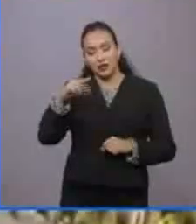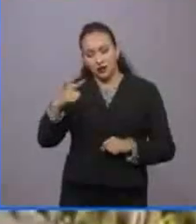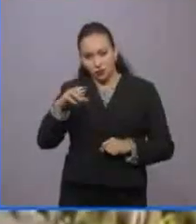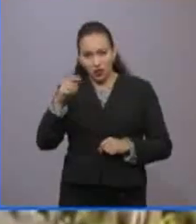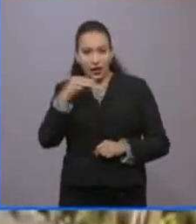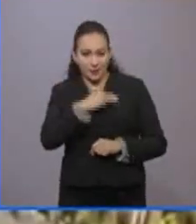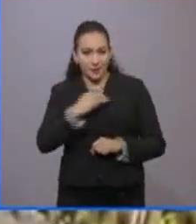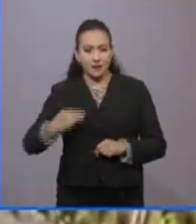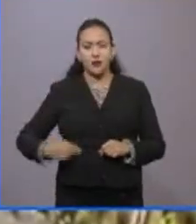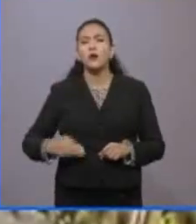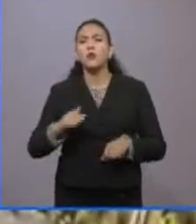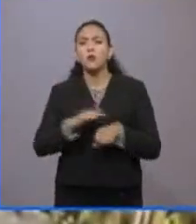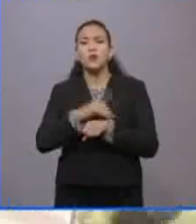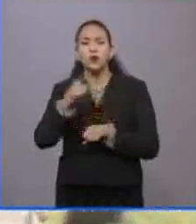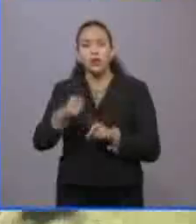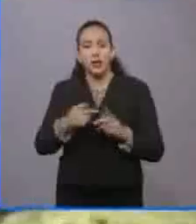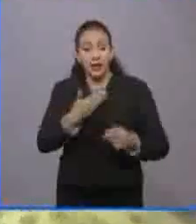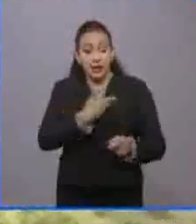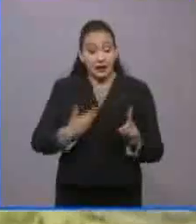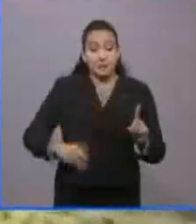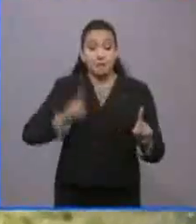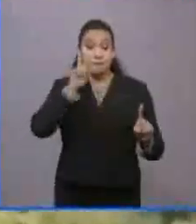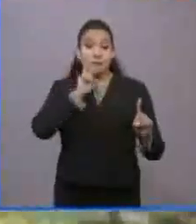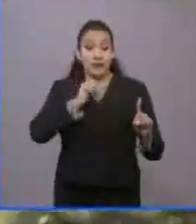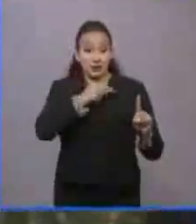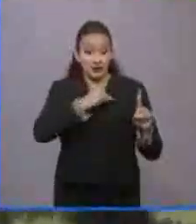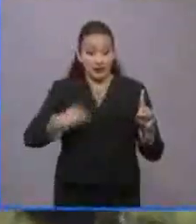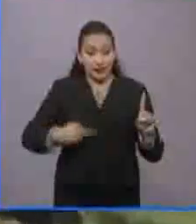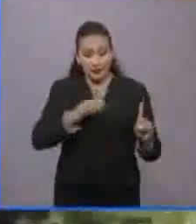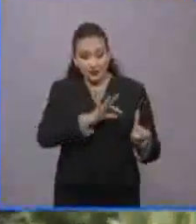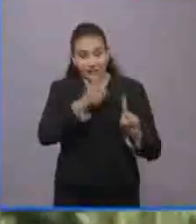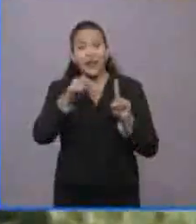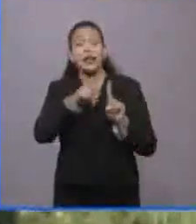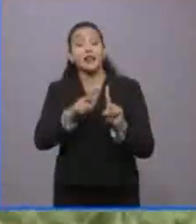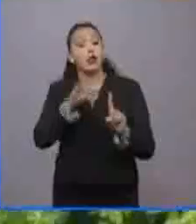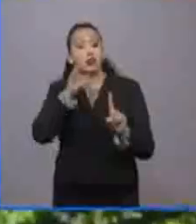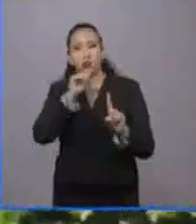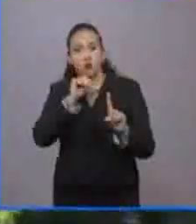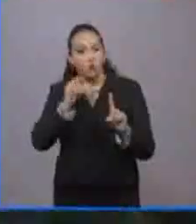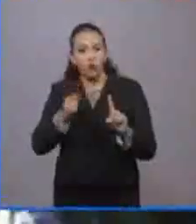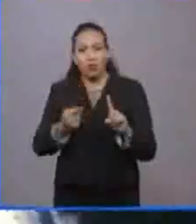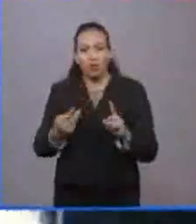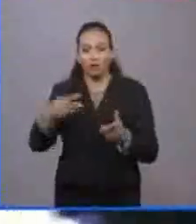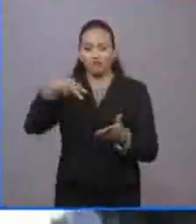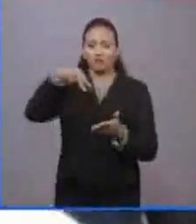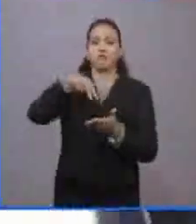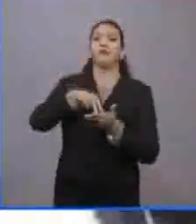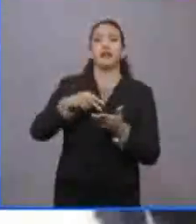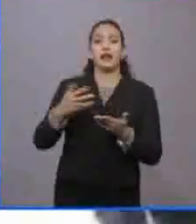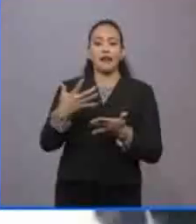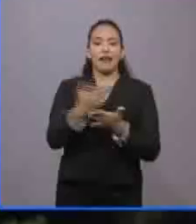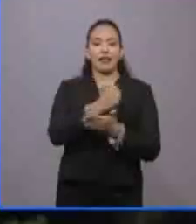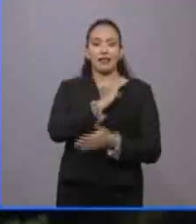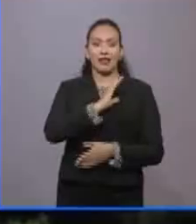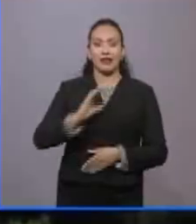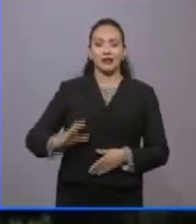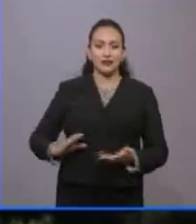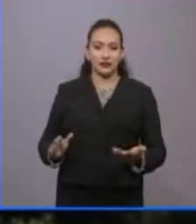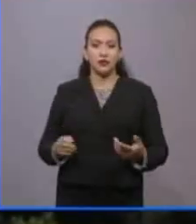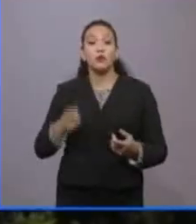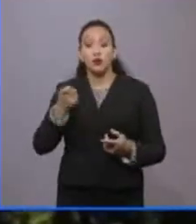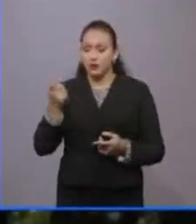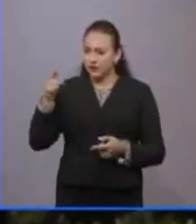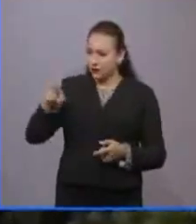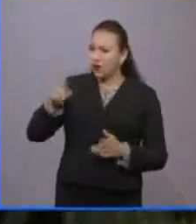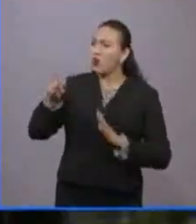la negativa de la presidenta municipal de tomarle protesta como regidora electa. Así, ordenó al tribunal local emitir una